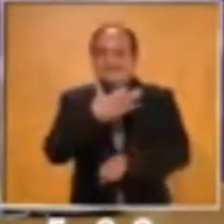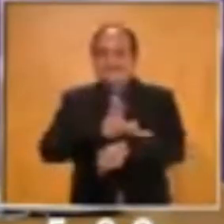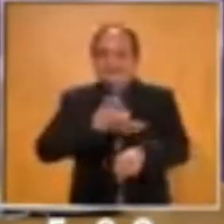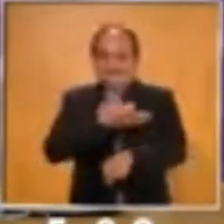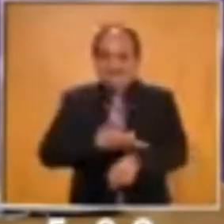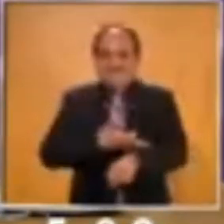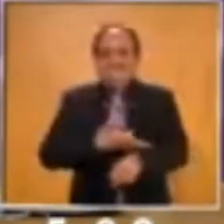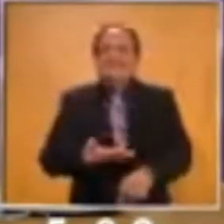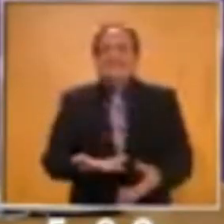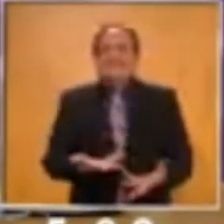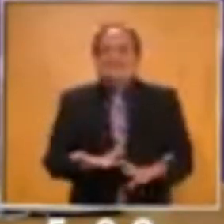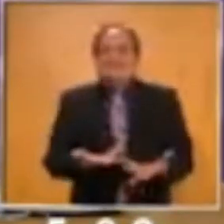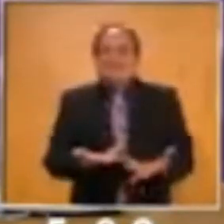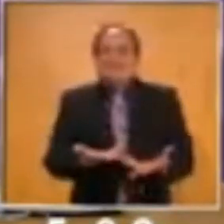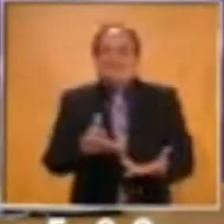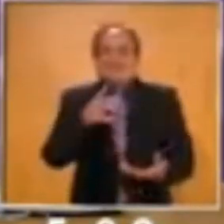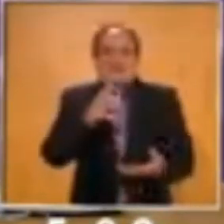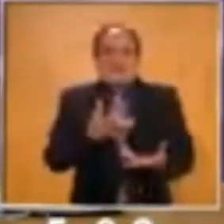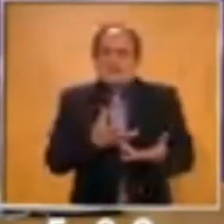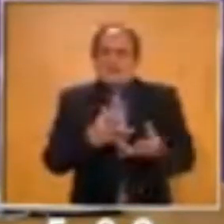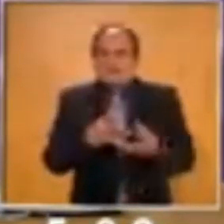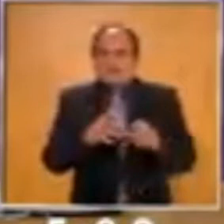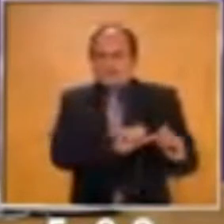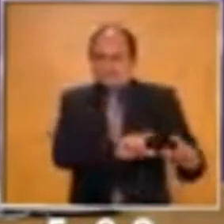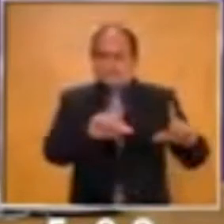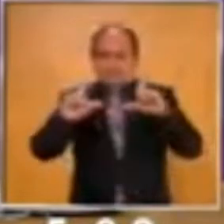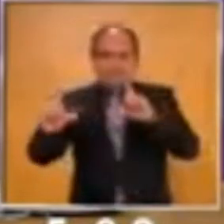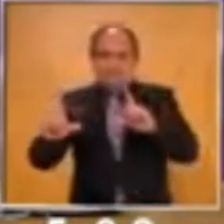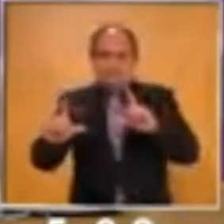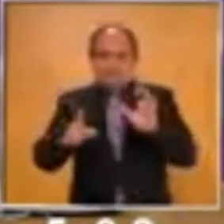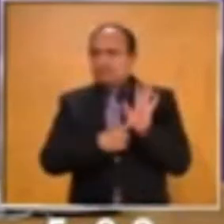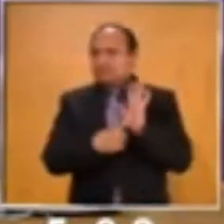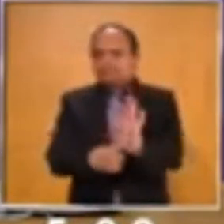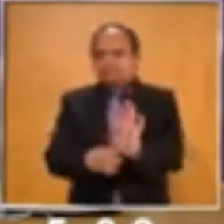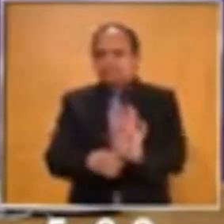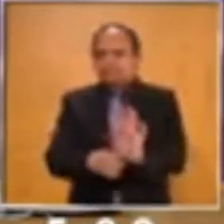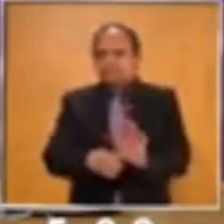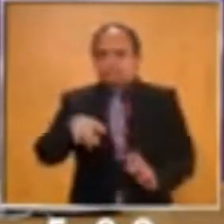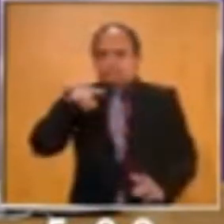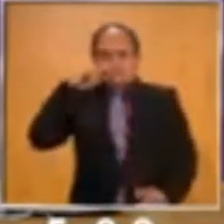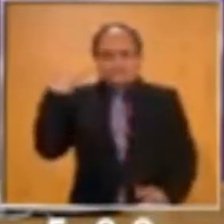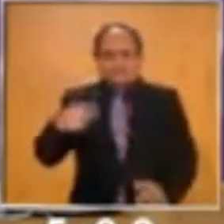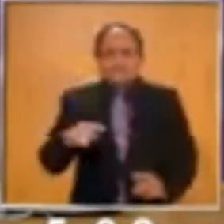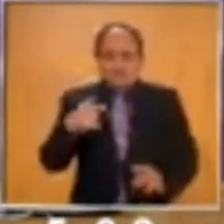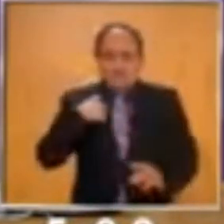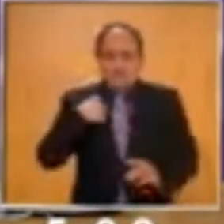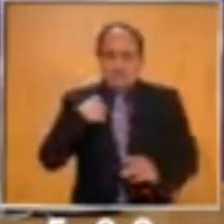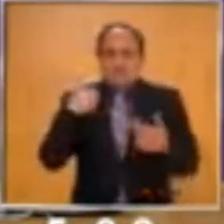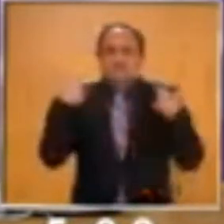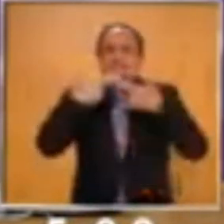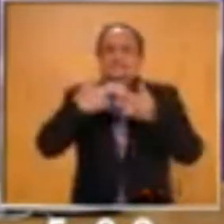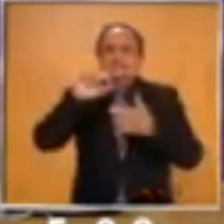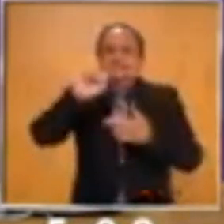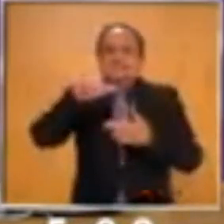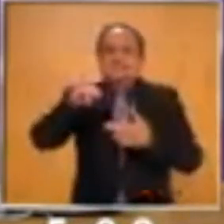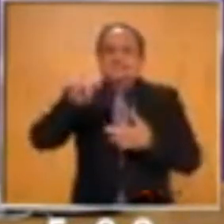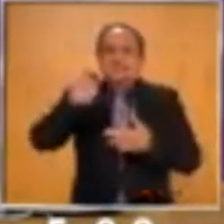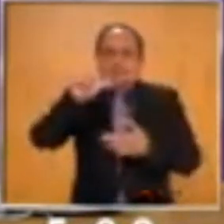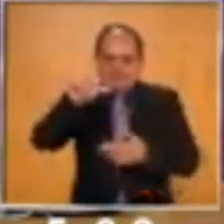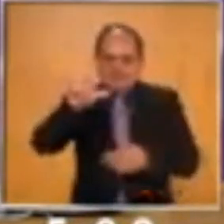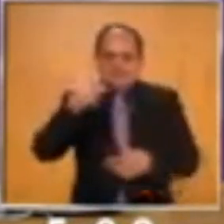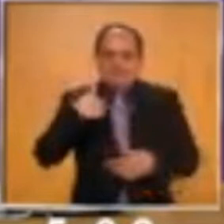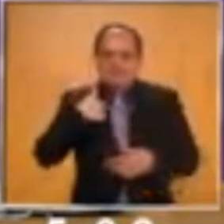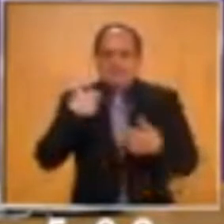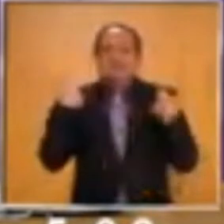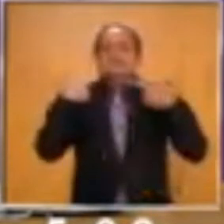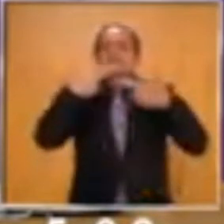Por si no vieron la presentación y presentándome nuevamente con ustedes, yo soy el maestro Samuel Villarreal. Soy